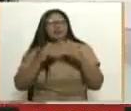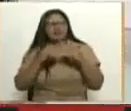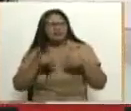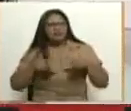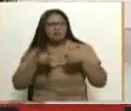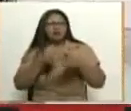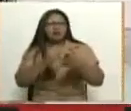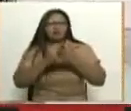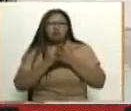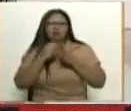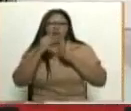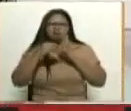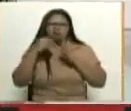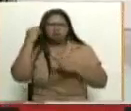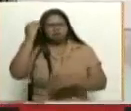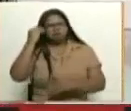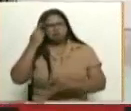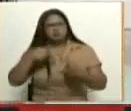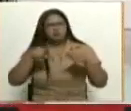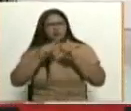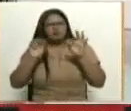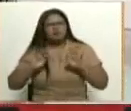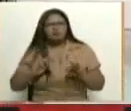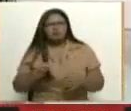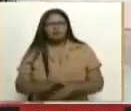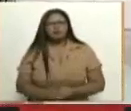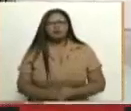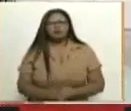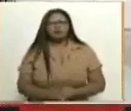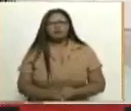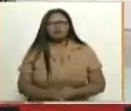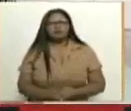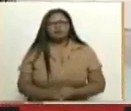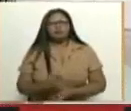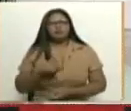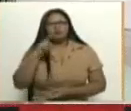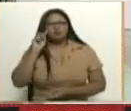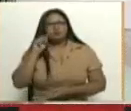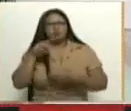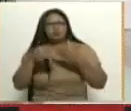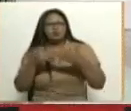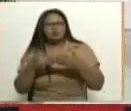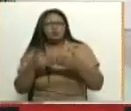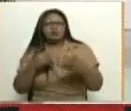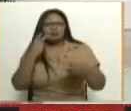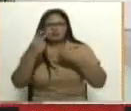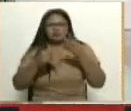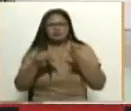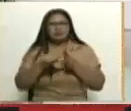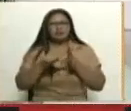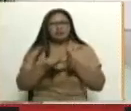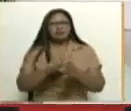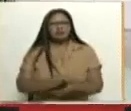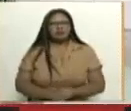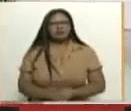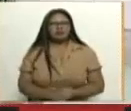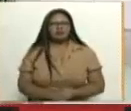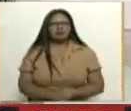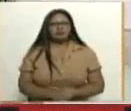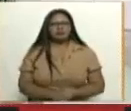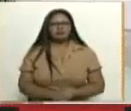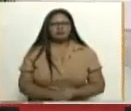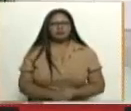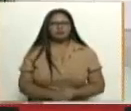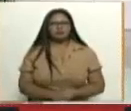ayudado a un poco ir detallando lo que tiene que ver con esta visita y de alto nivel de Irán a Venezuela. ¿Va a traer cola